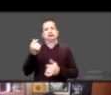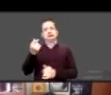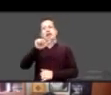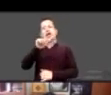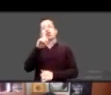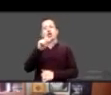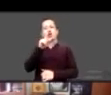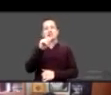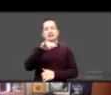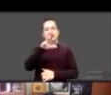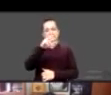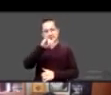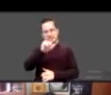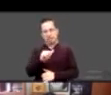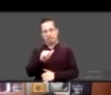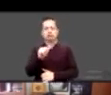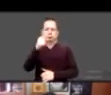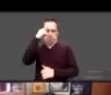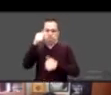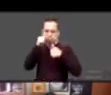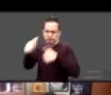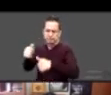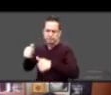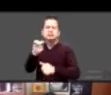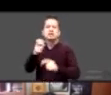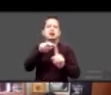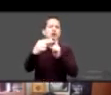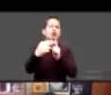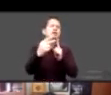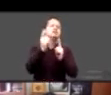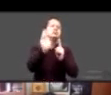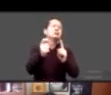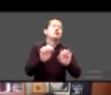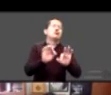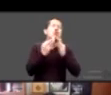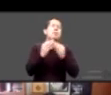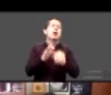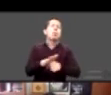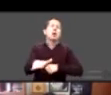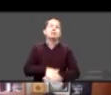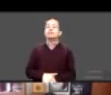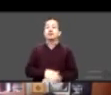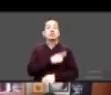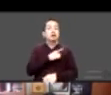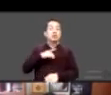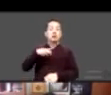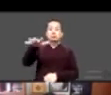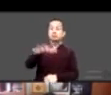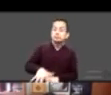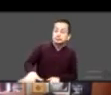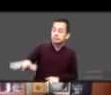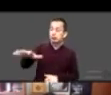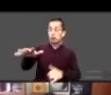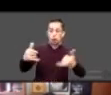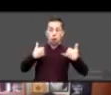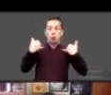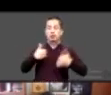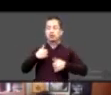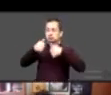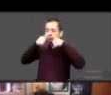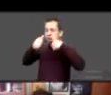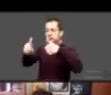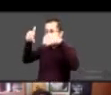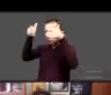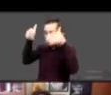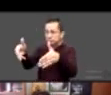muy concreta en que vamos a centrarnos en los adolescentes. No solo es un proceso unidireccional de personal de salud, de un médico con